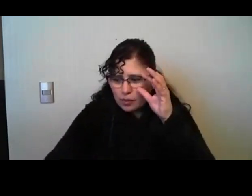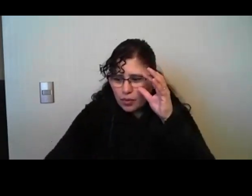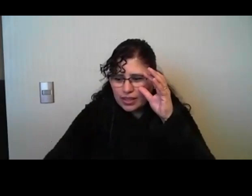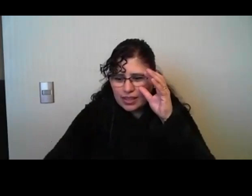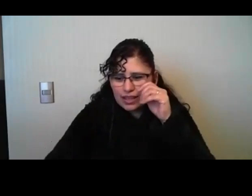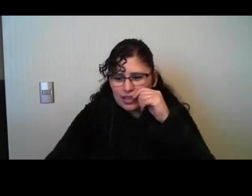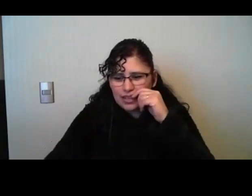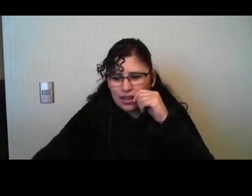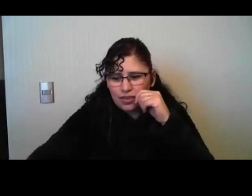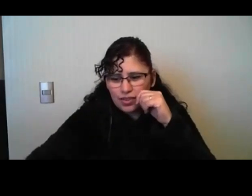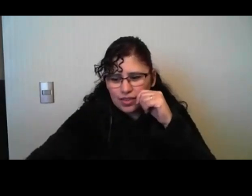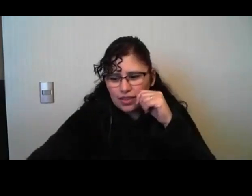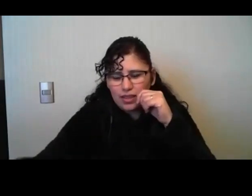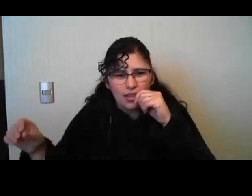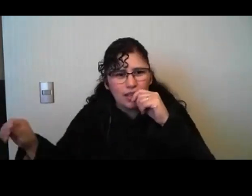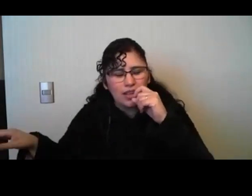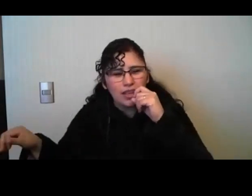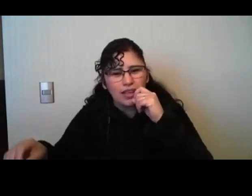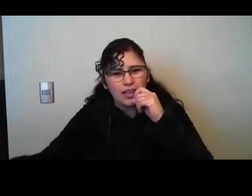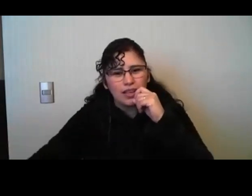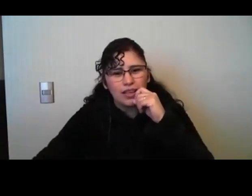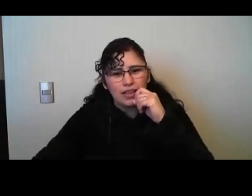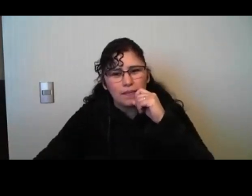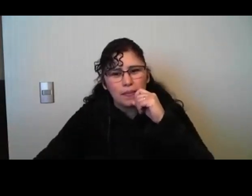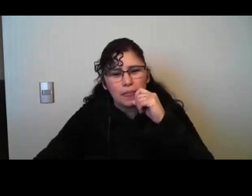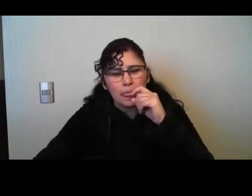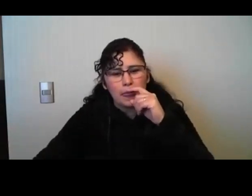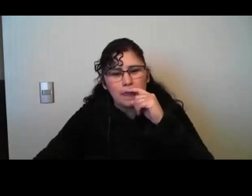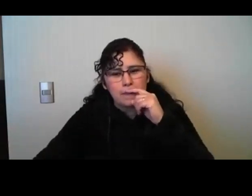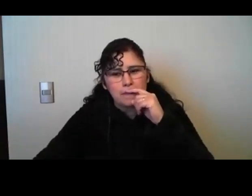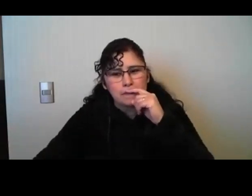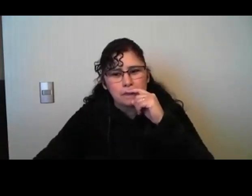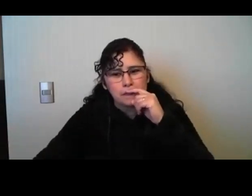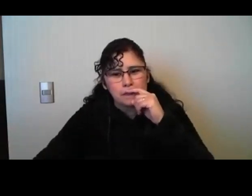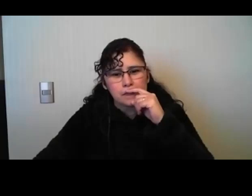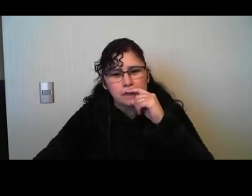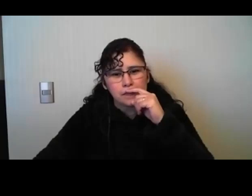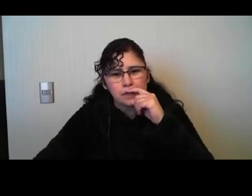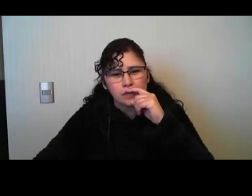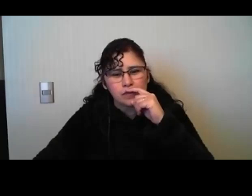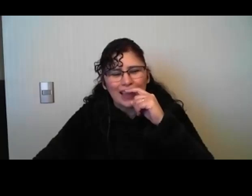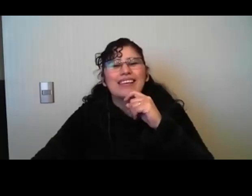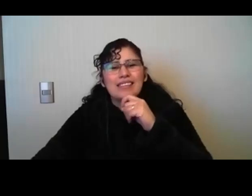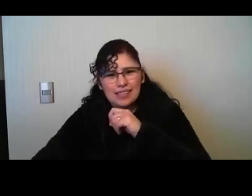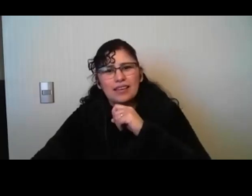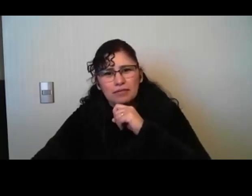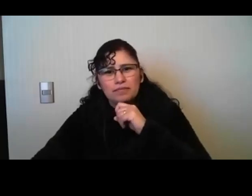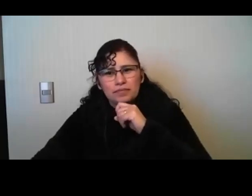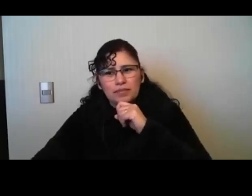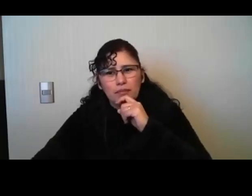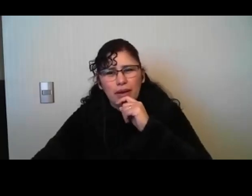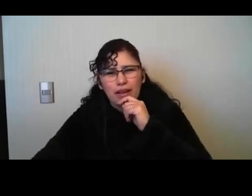de respuesta, No, si yo creo. contesté que podía, que no podían ni ayer ni estos días, pero sí le había indicado